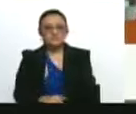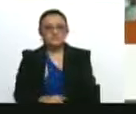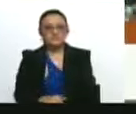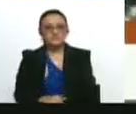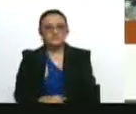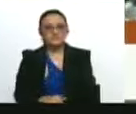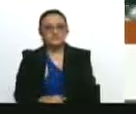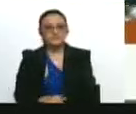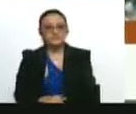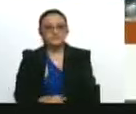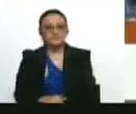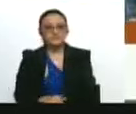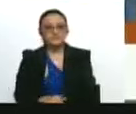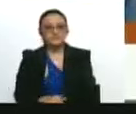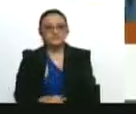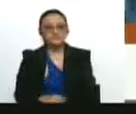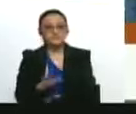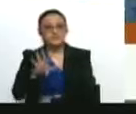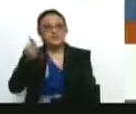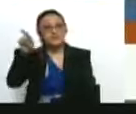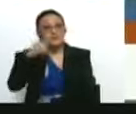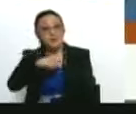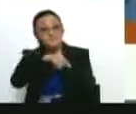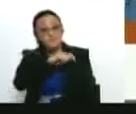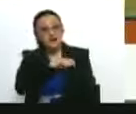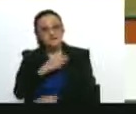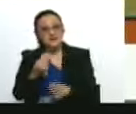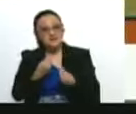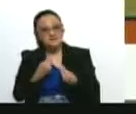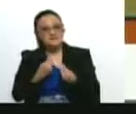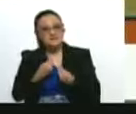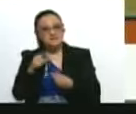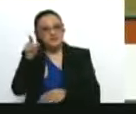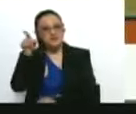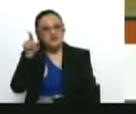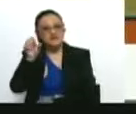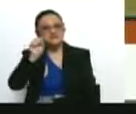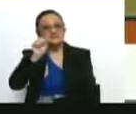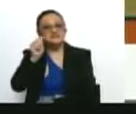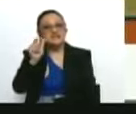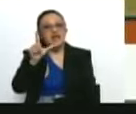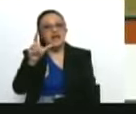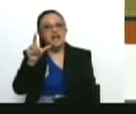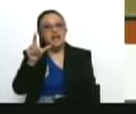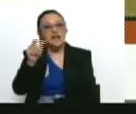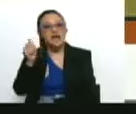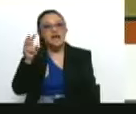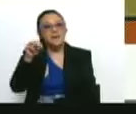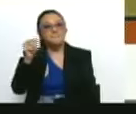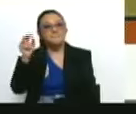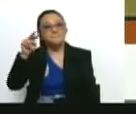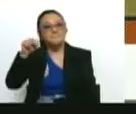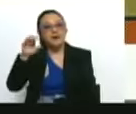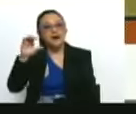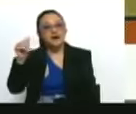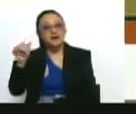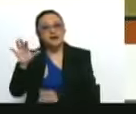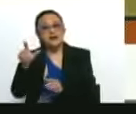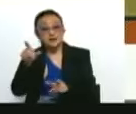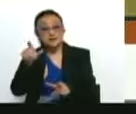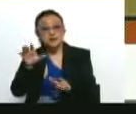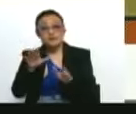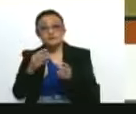allá, desde España, donde vive en el barrio Salamanca, dándose la vida, la buena vida con la plata que se robó